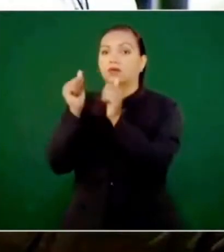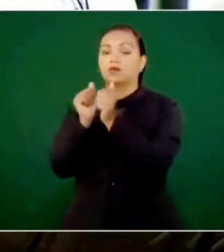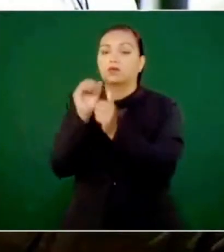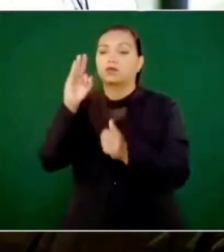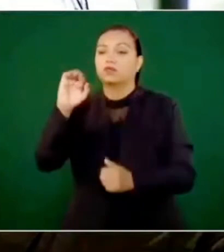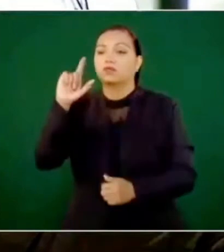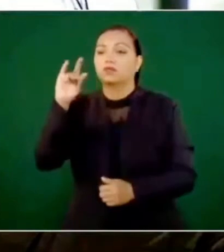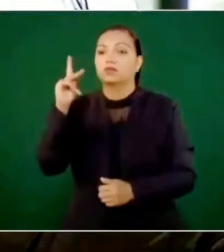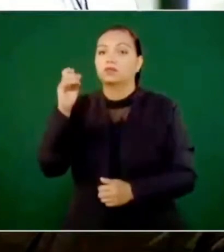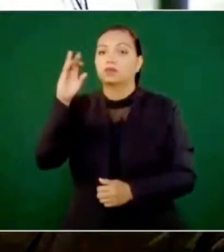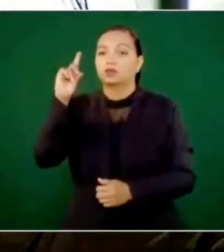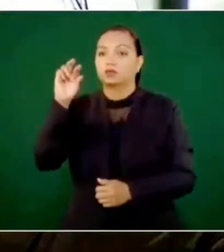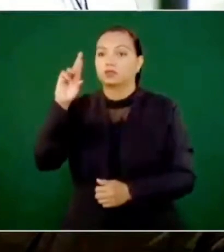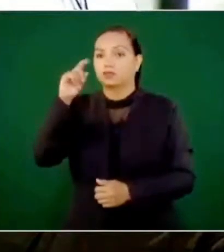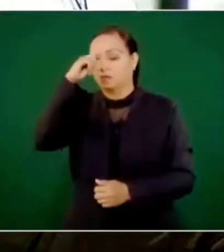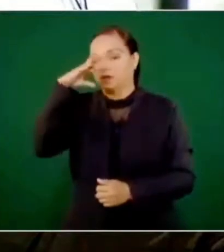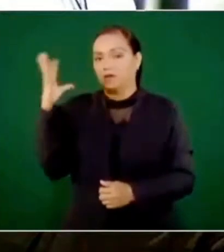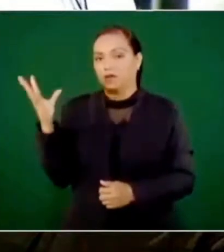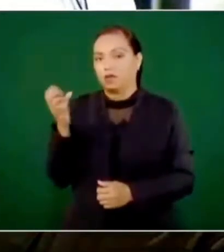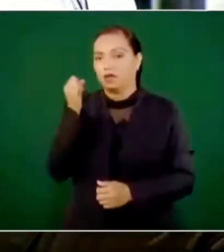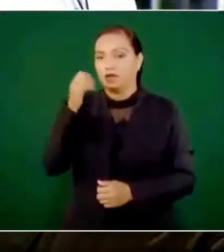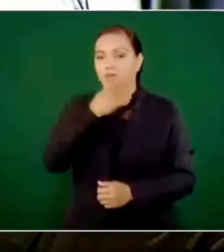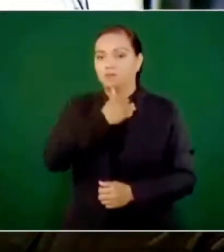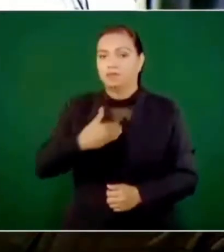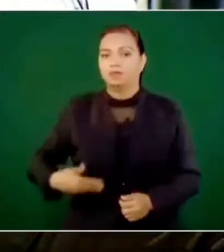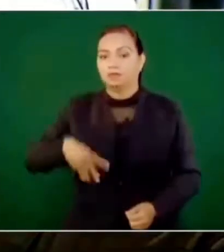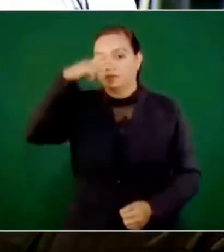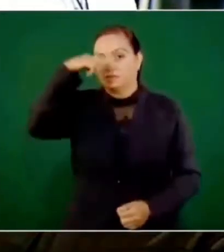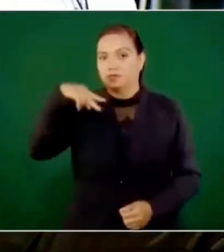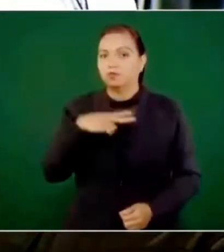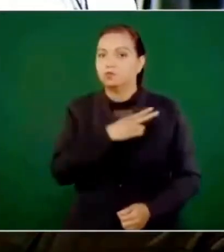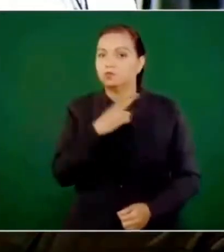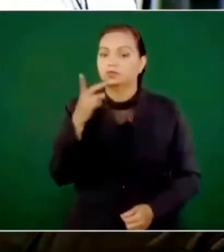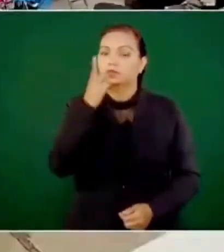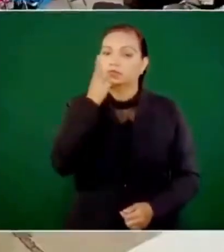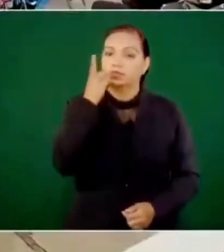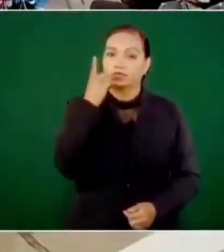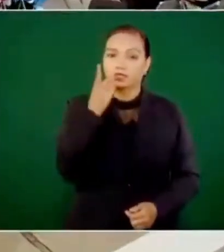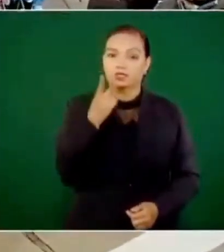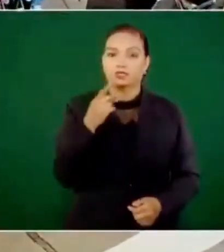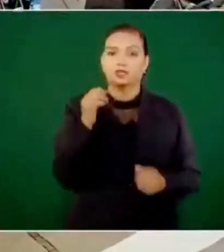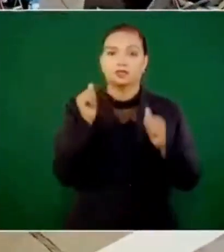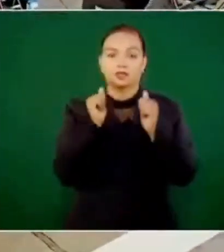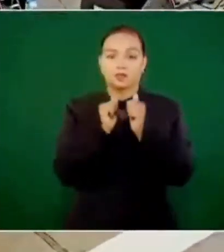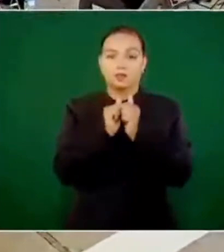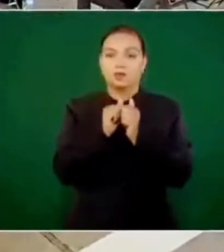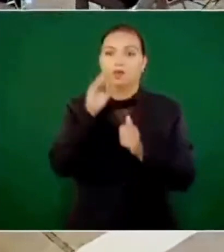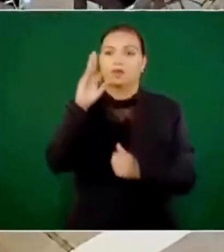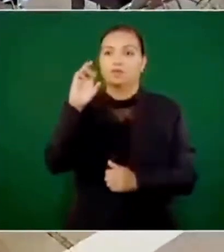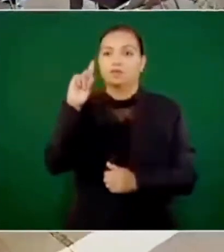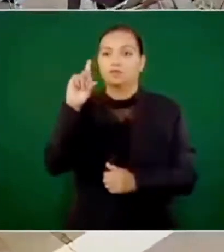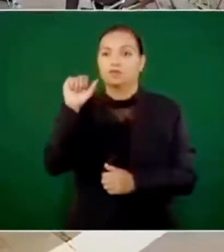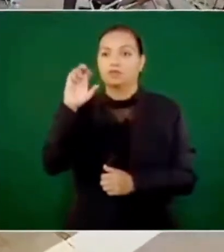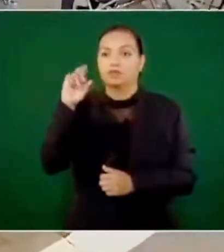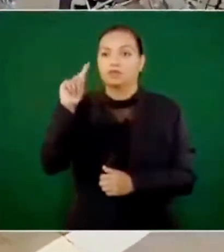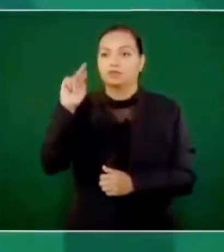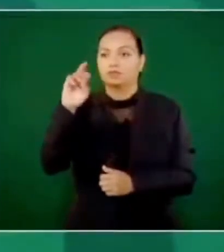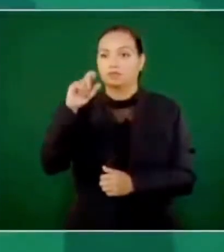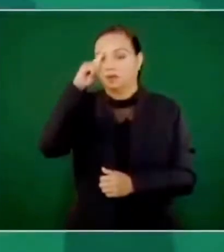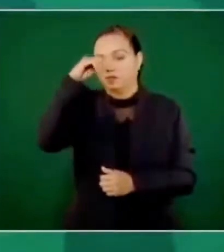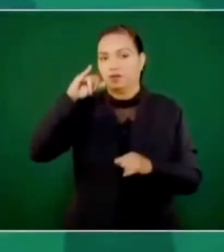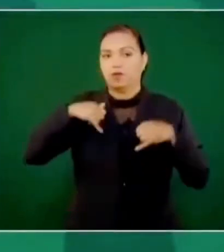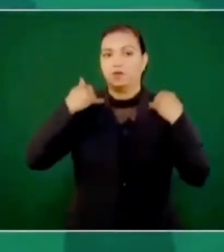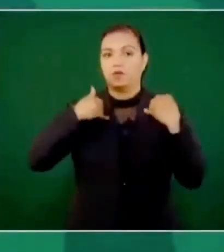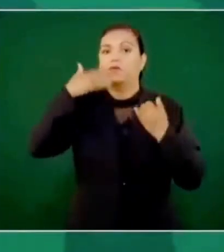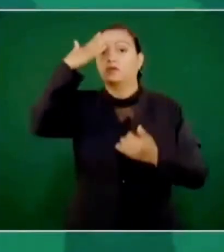Calderón a ganar la presidencia de la República. Usted ha mencionado mediante fraude electoral, para que los jóvenes lo